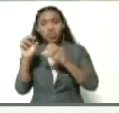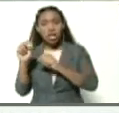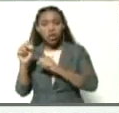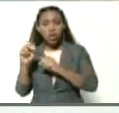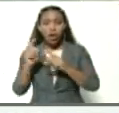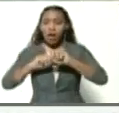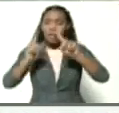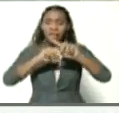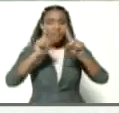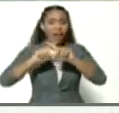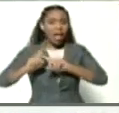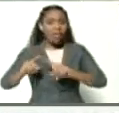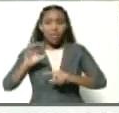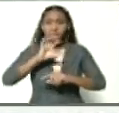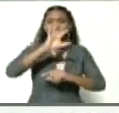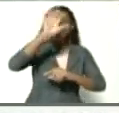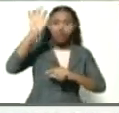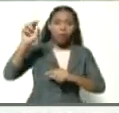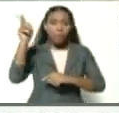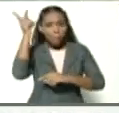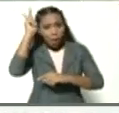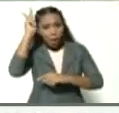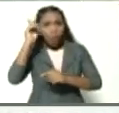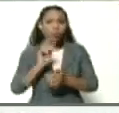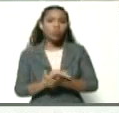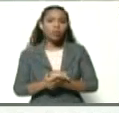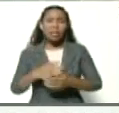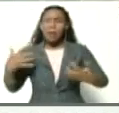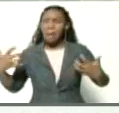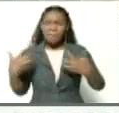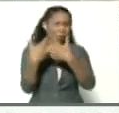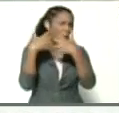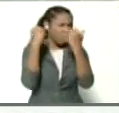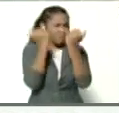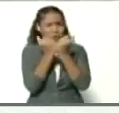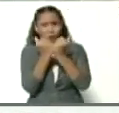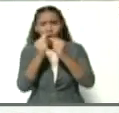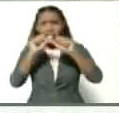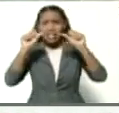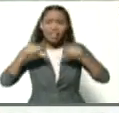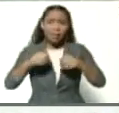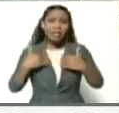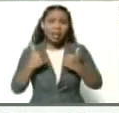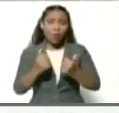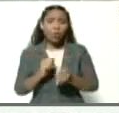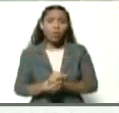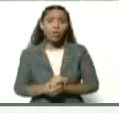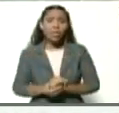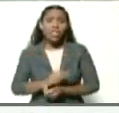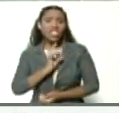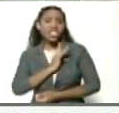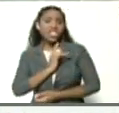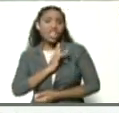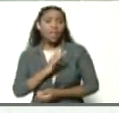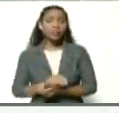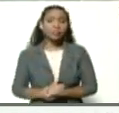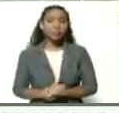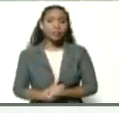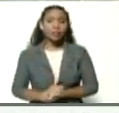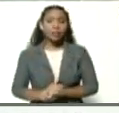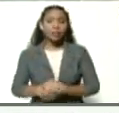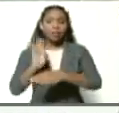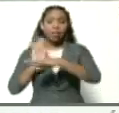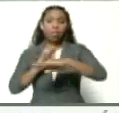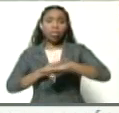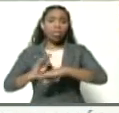En diversos países, pues en Perú, colapso total del sistema sanitario. En Chile, toque de queda